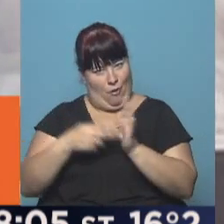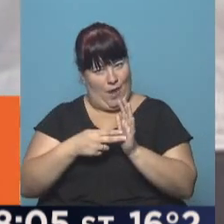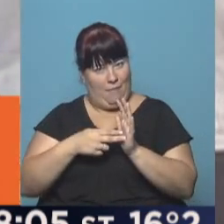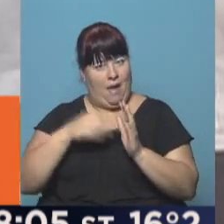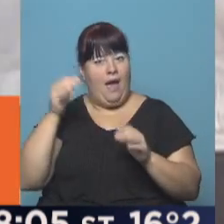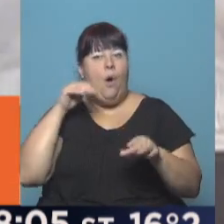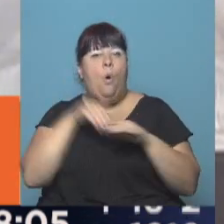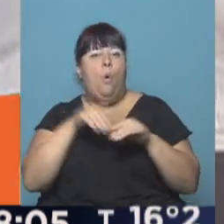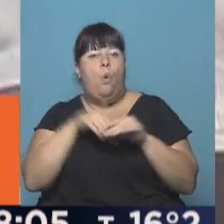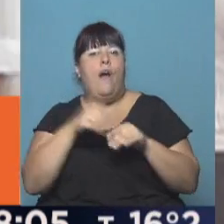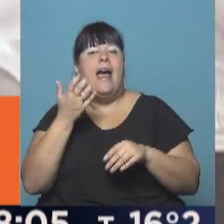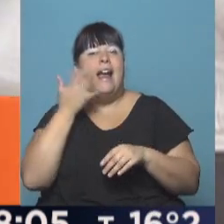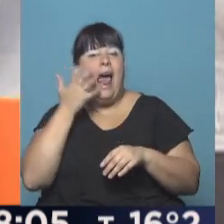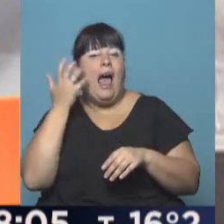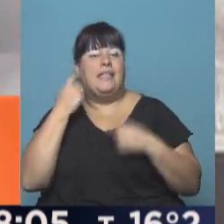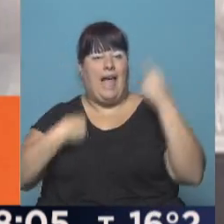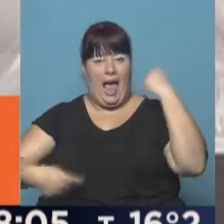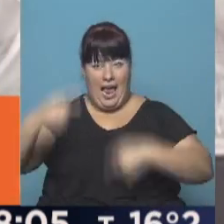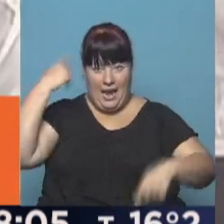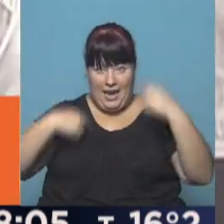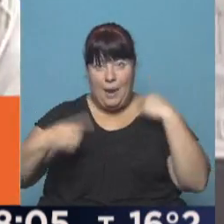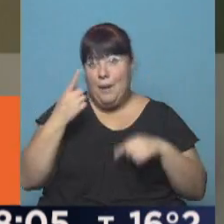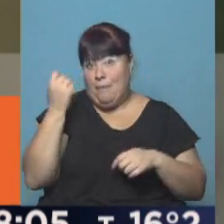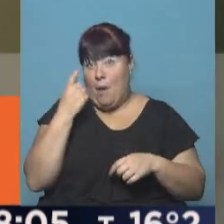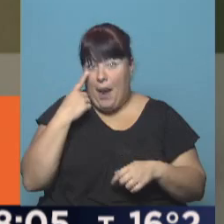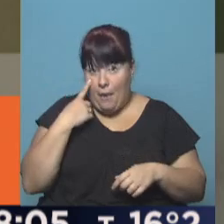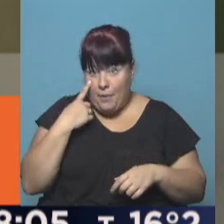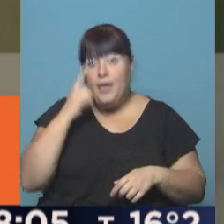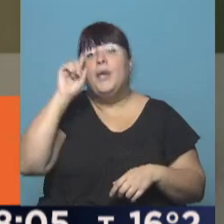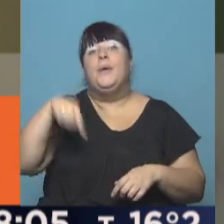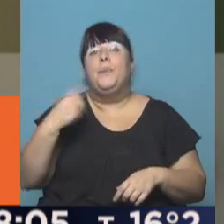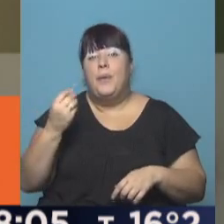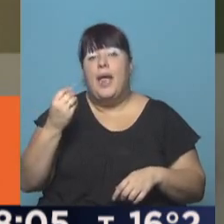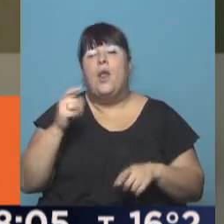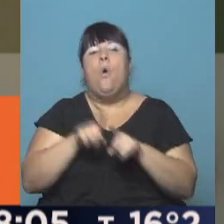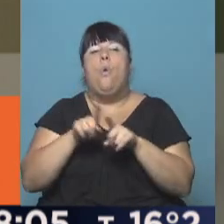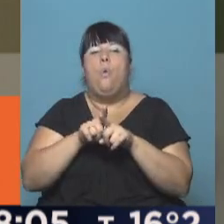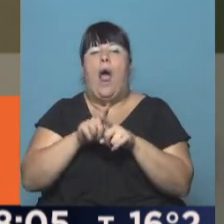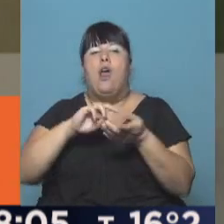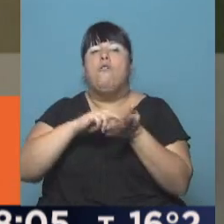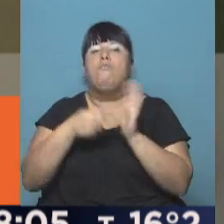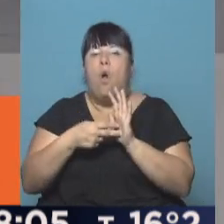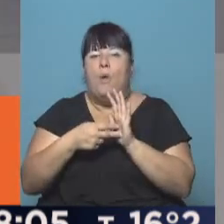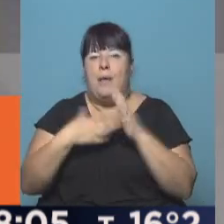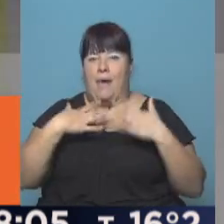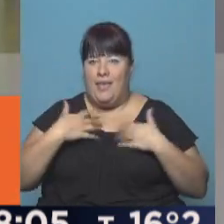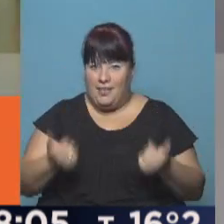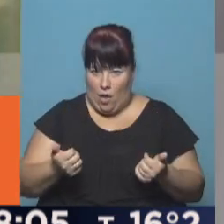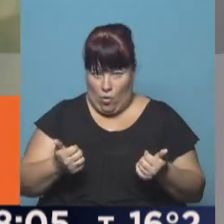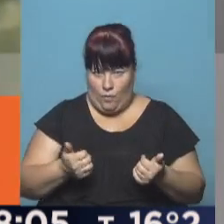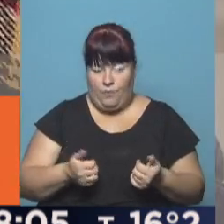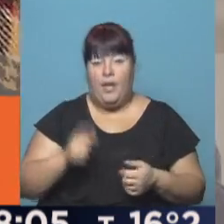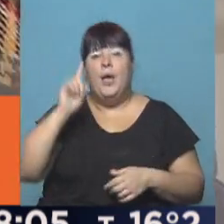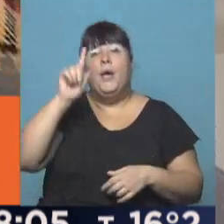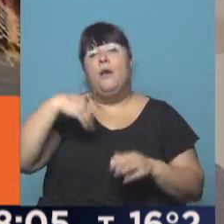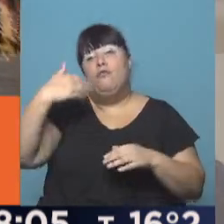de depósitos de grasas en las arterias vitales, causando una serie de trastornos para nuestra salud. Produce